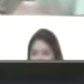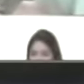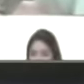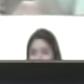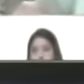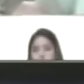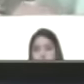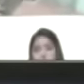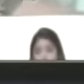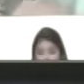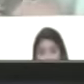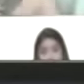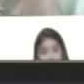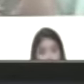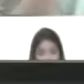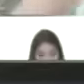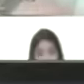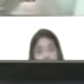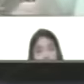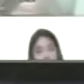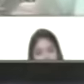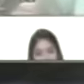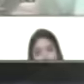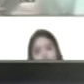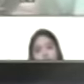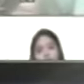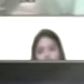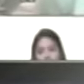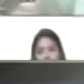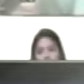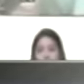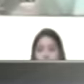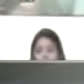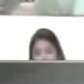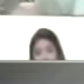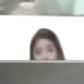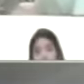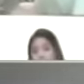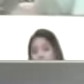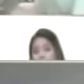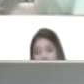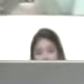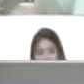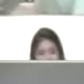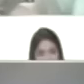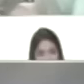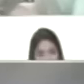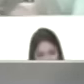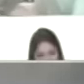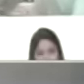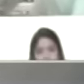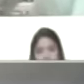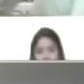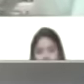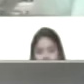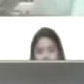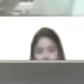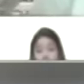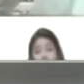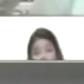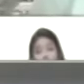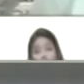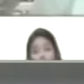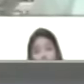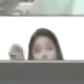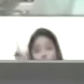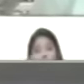tenemos nosotros en nuestro poder y que por supuesto van a ser pasadas en cadena de custodia para las autoridades respectivas. Quiero decirle al pueblo